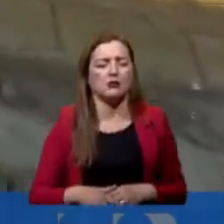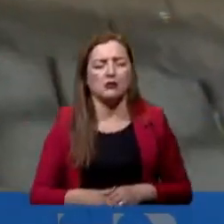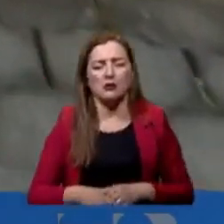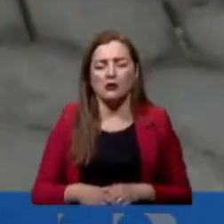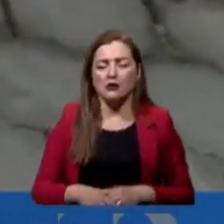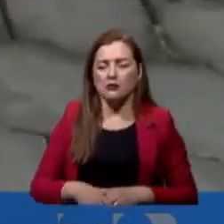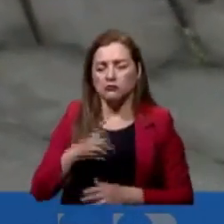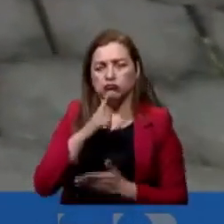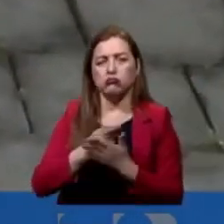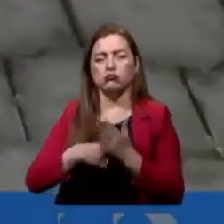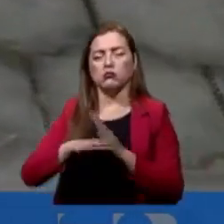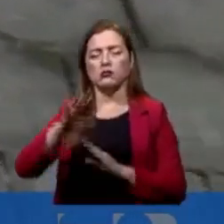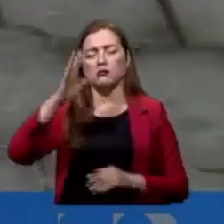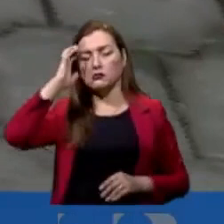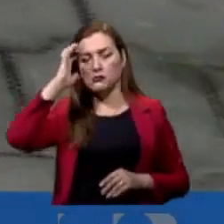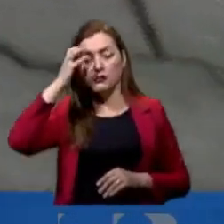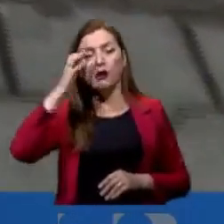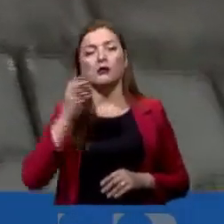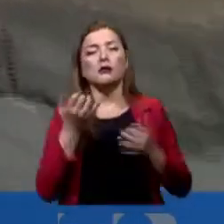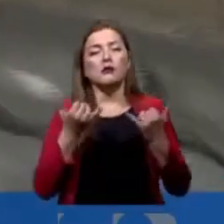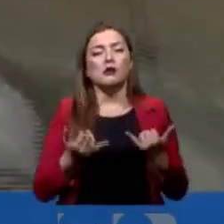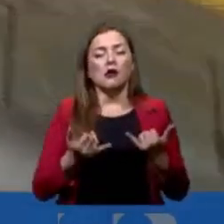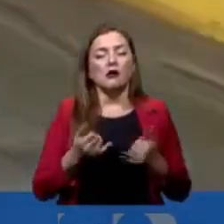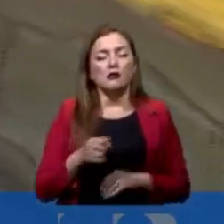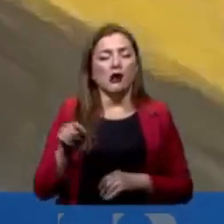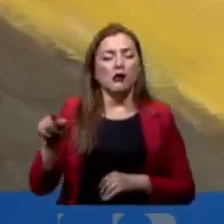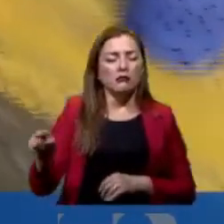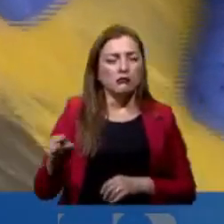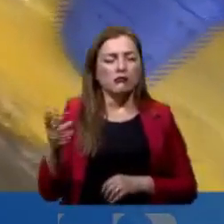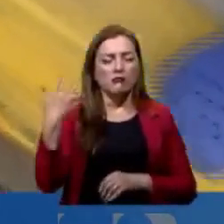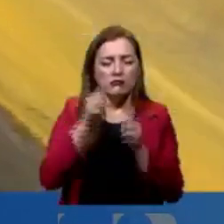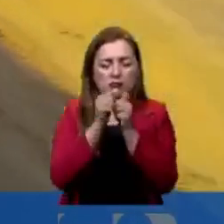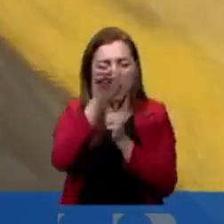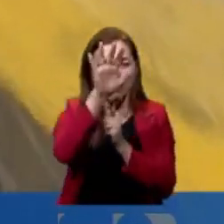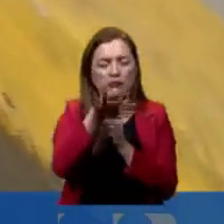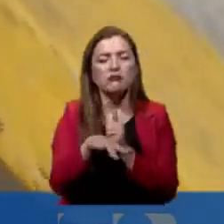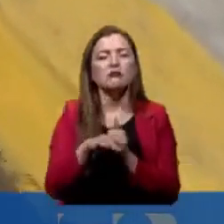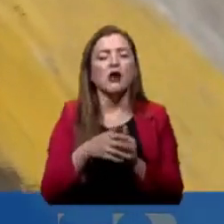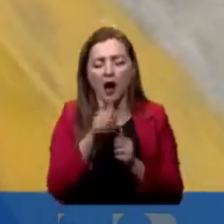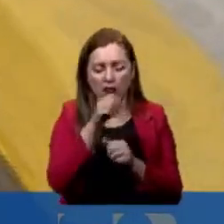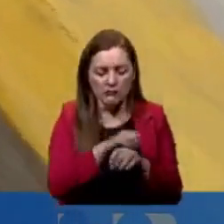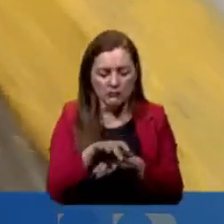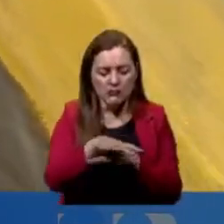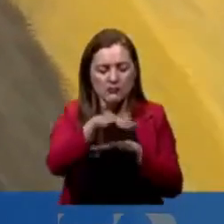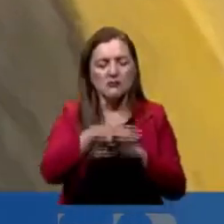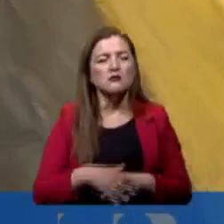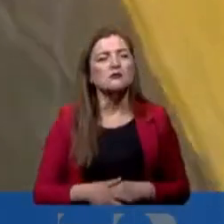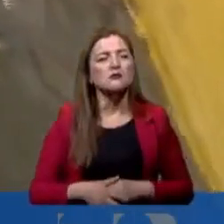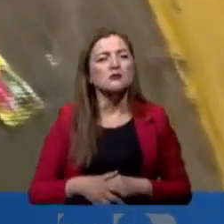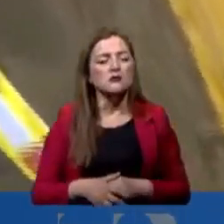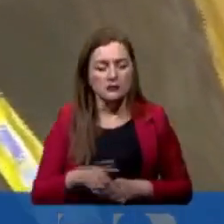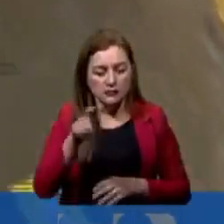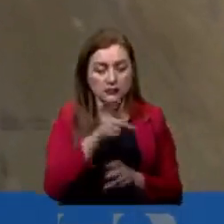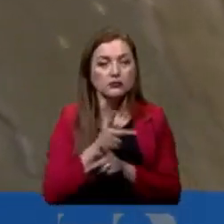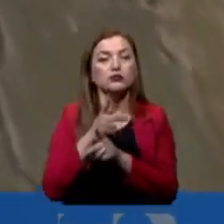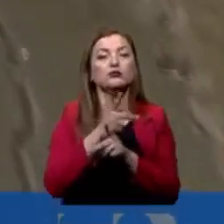era la mayor preocupación, porque como ya son, digo usted, señorita, 5 meses que se va el líquido vital, que eso tenemos que cuidar